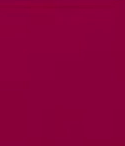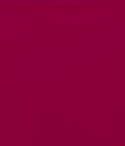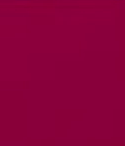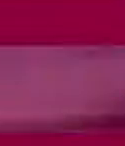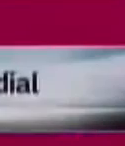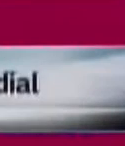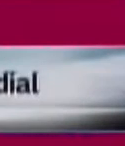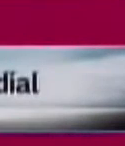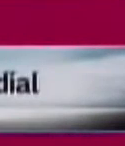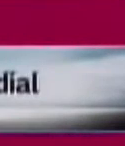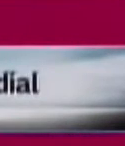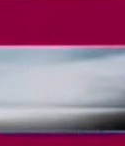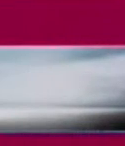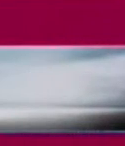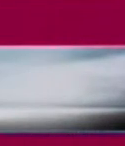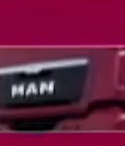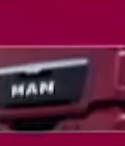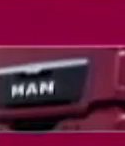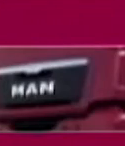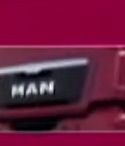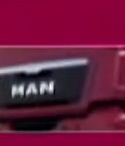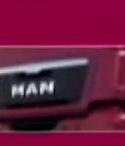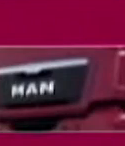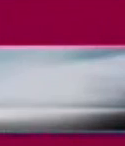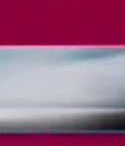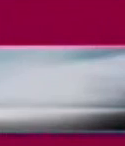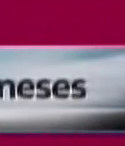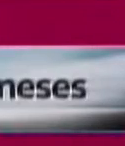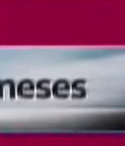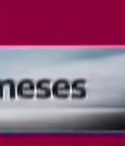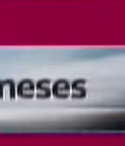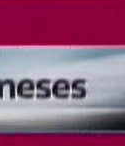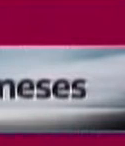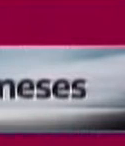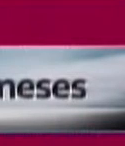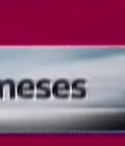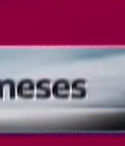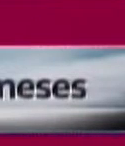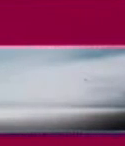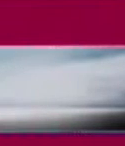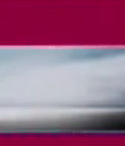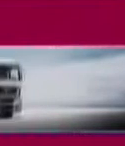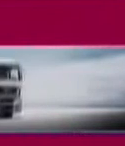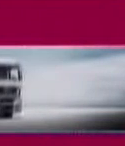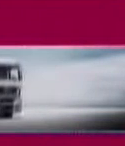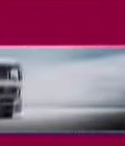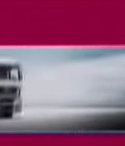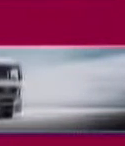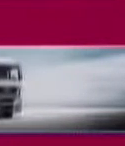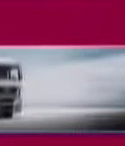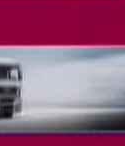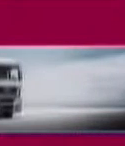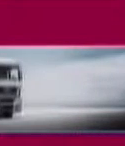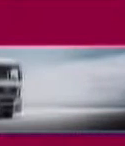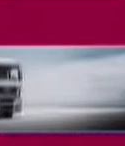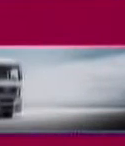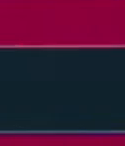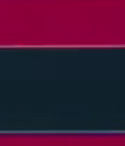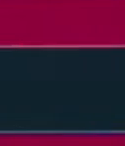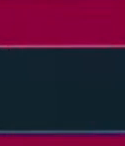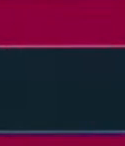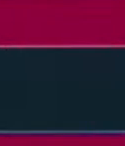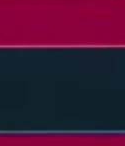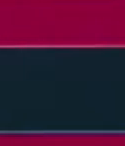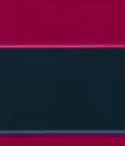este apoyo puedo lograr ese balance de vida. Luz María se graduó de la Universidad Internacional SEC con el título de Ingeniera